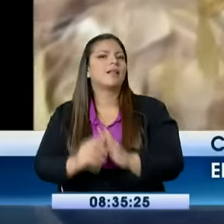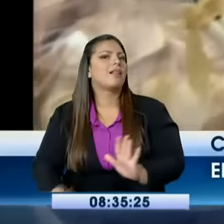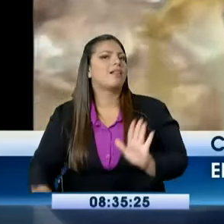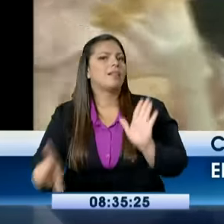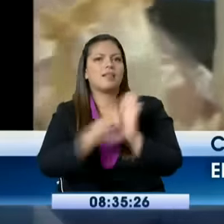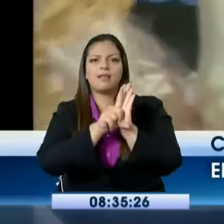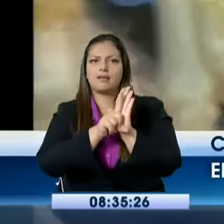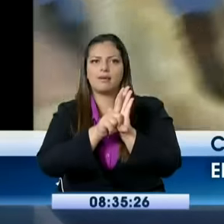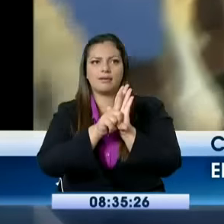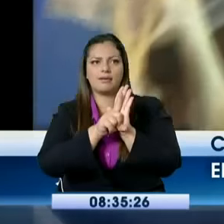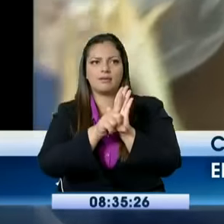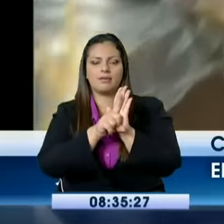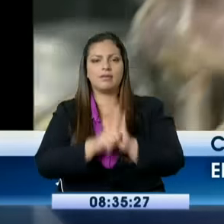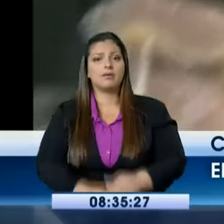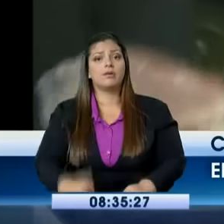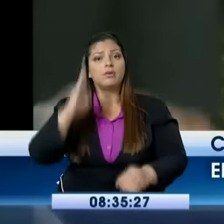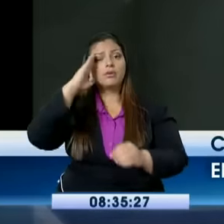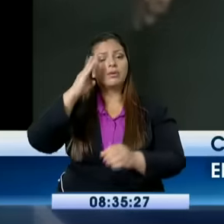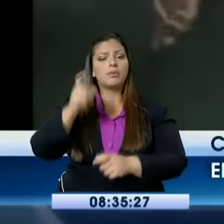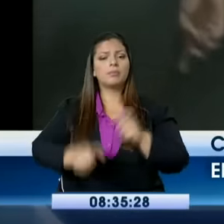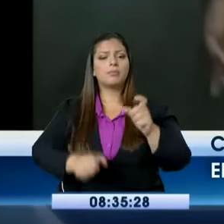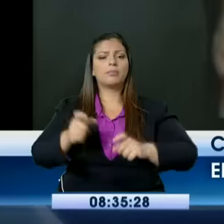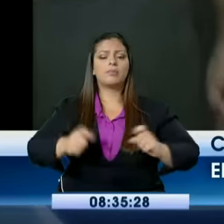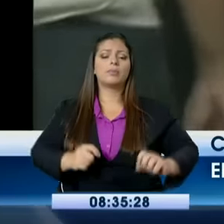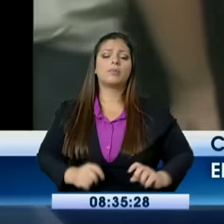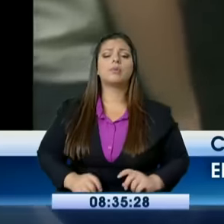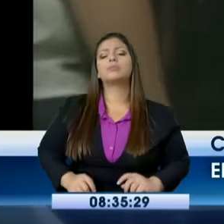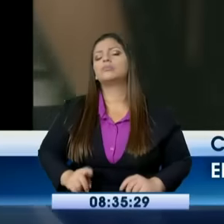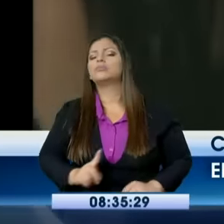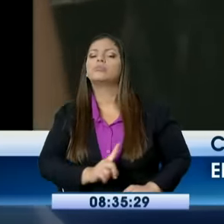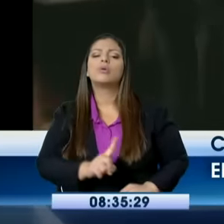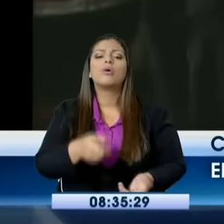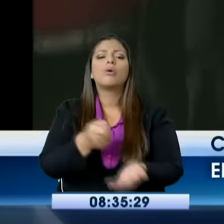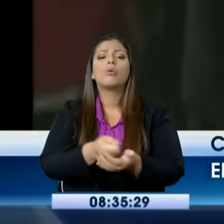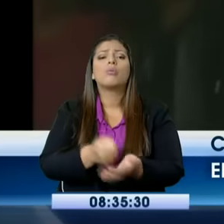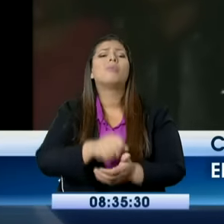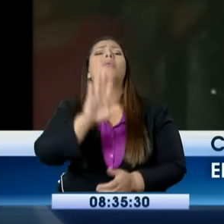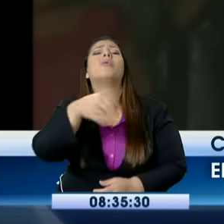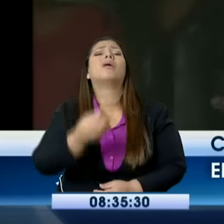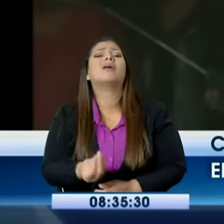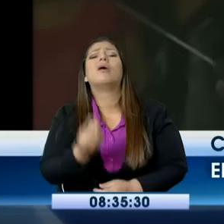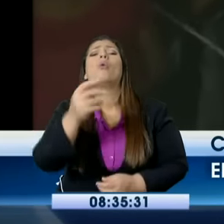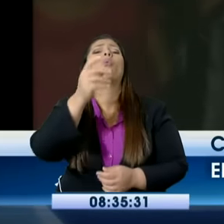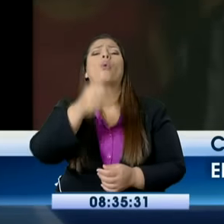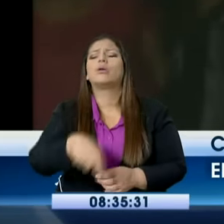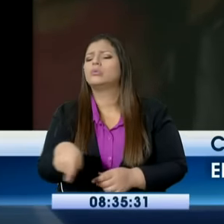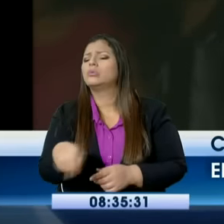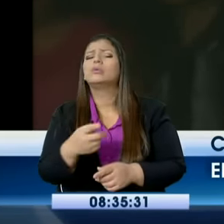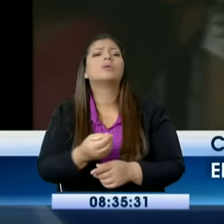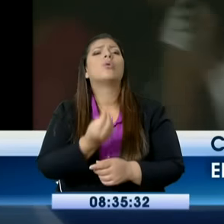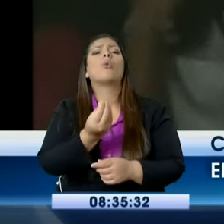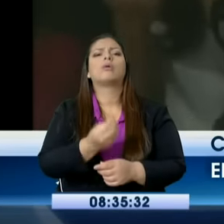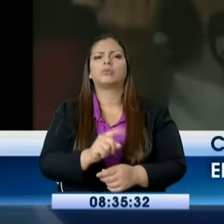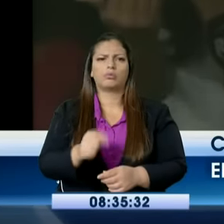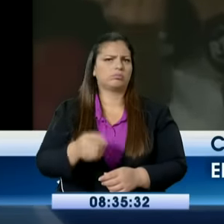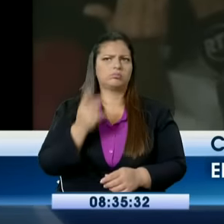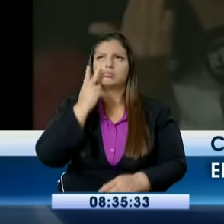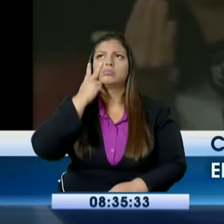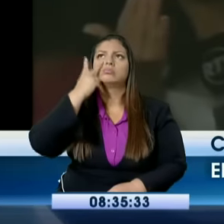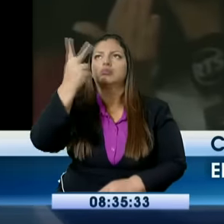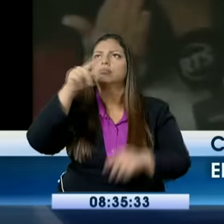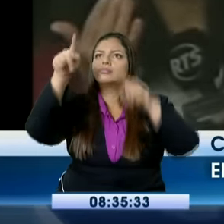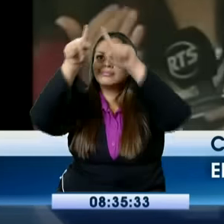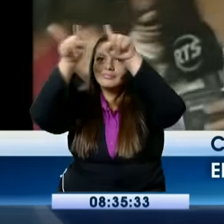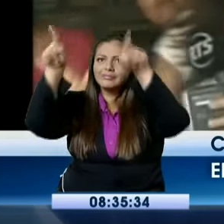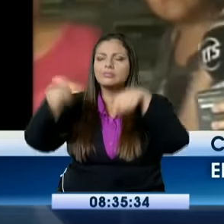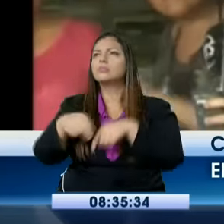porque la ciudadanía en el momento de venir a realizar sus compras no van a saber en qué precio ellos están ofertando lo que tienen. Ok, bueno, si me puede acompañar